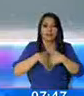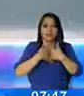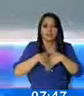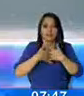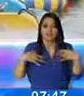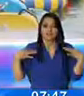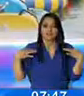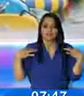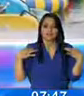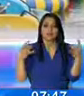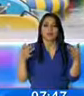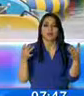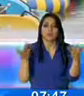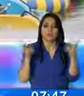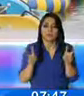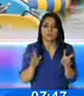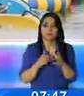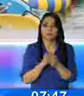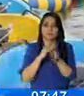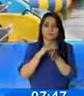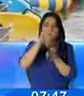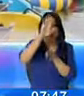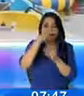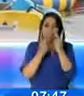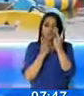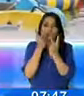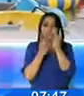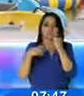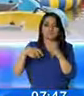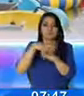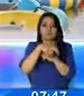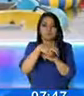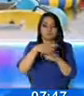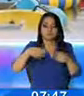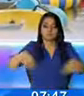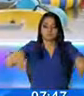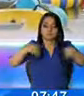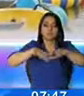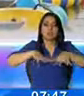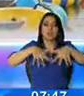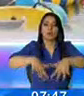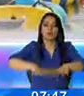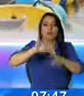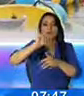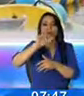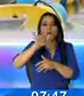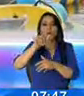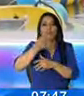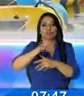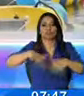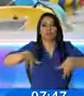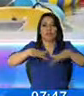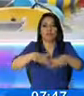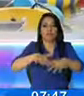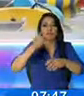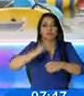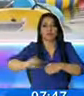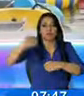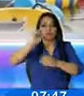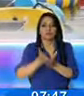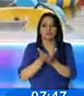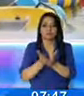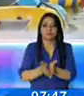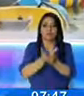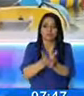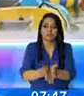telas les invitamos a todos los turistas para que puedan visitara ya que encuentran muchísimas cosas para hacer desde paseos en botes